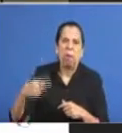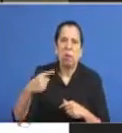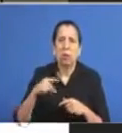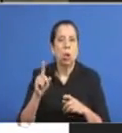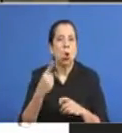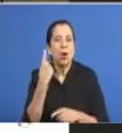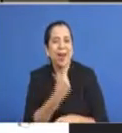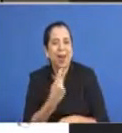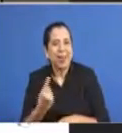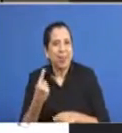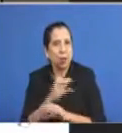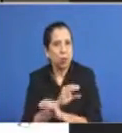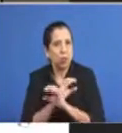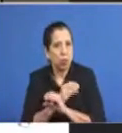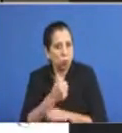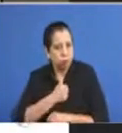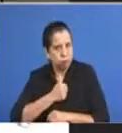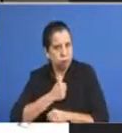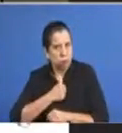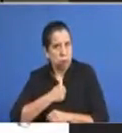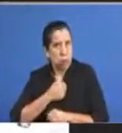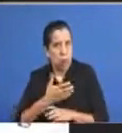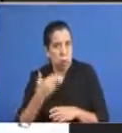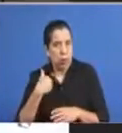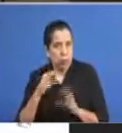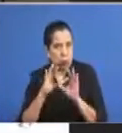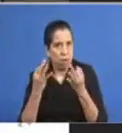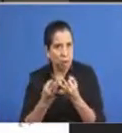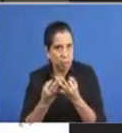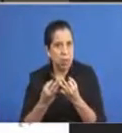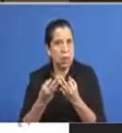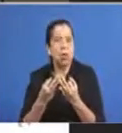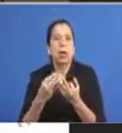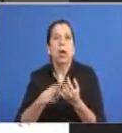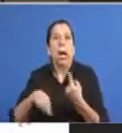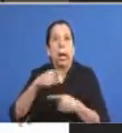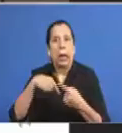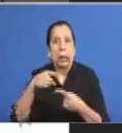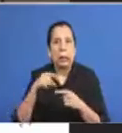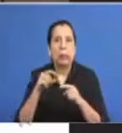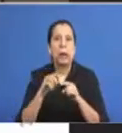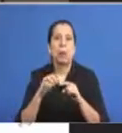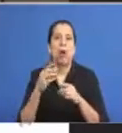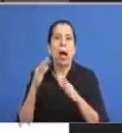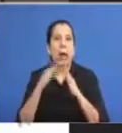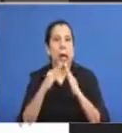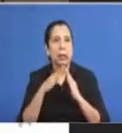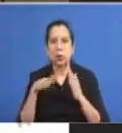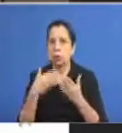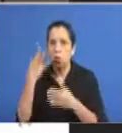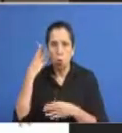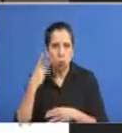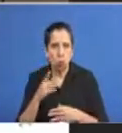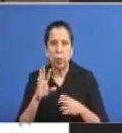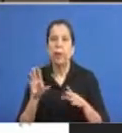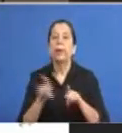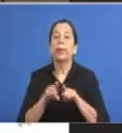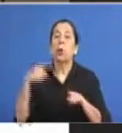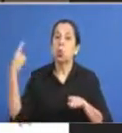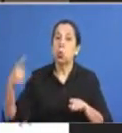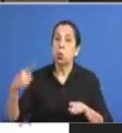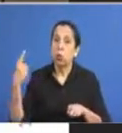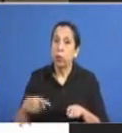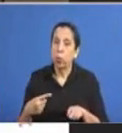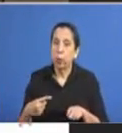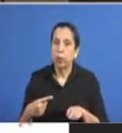cada ciudadano. ¿Por qué? Porque tienen una familia, regresamos a nuestros hogares todos los días. Así como nos estamos obligando, y lo